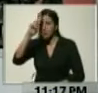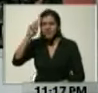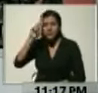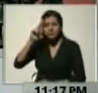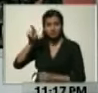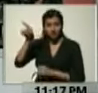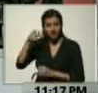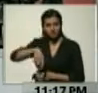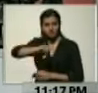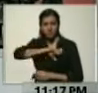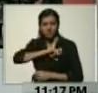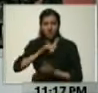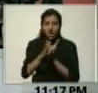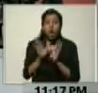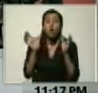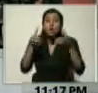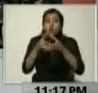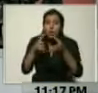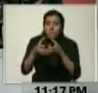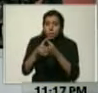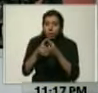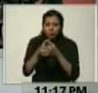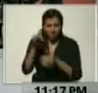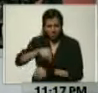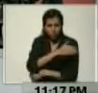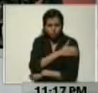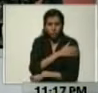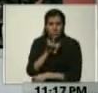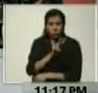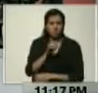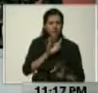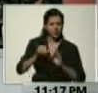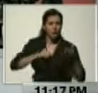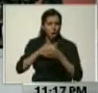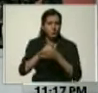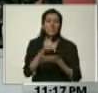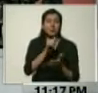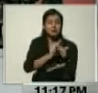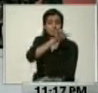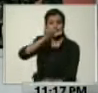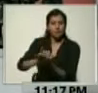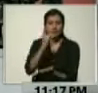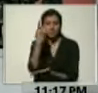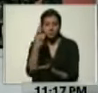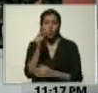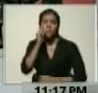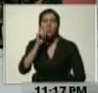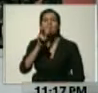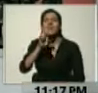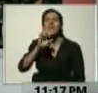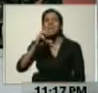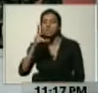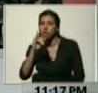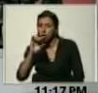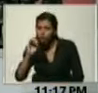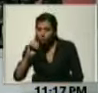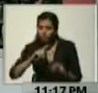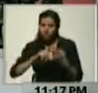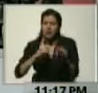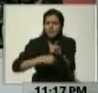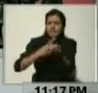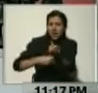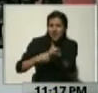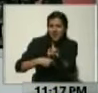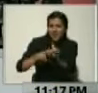venezolana capitalista y de la oposición conspiradora y golpista venezolana. Los primeros en llegar fueron el prófugo Carlos Vecchio, Diana López, hermana del monstruo Ramo